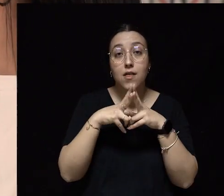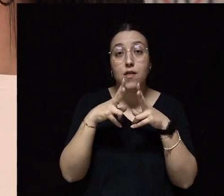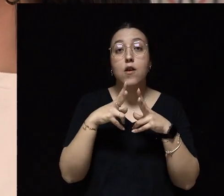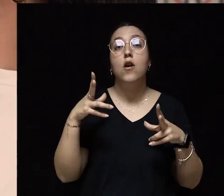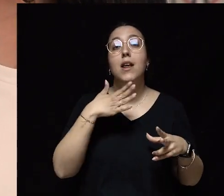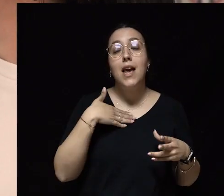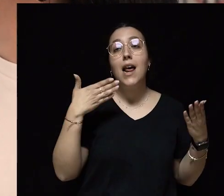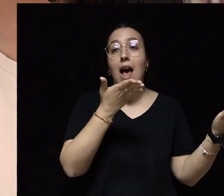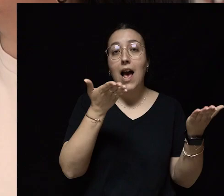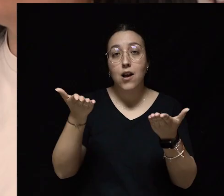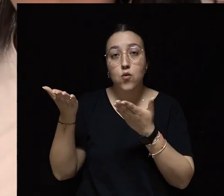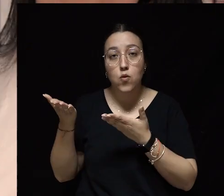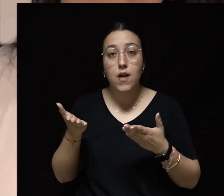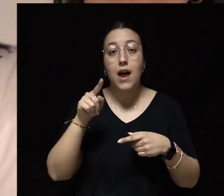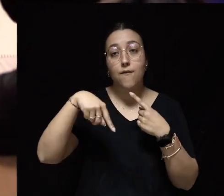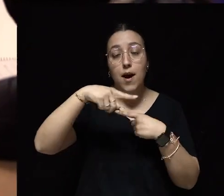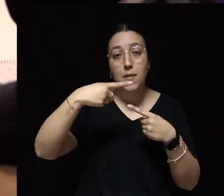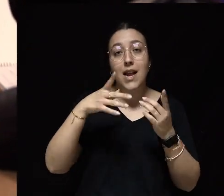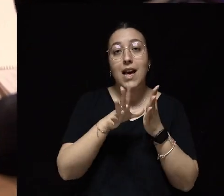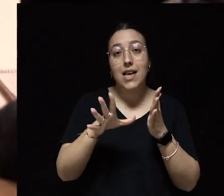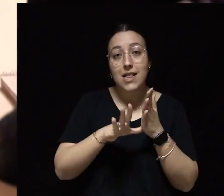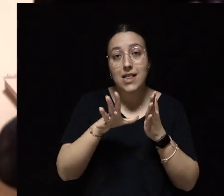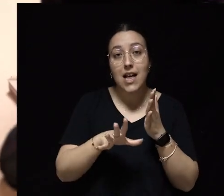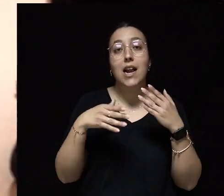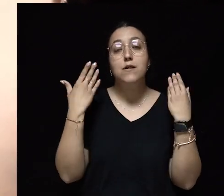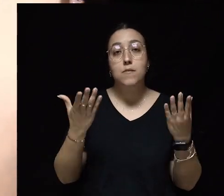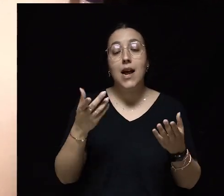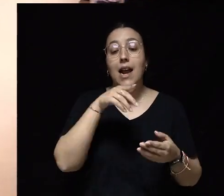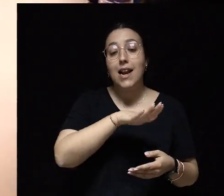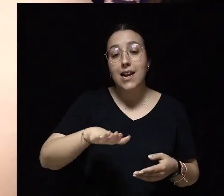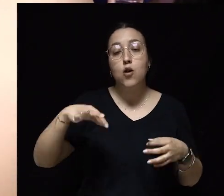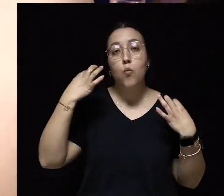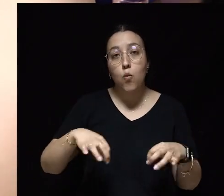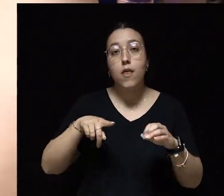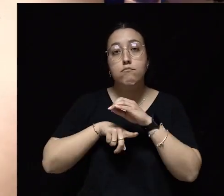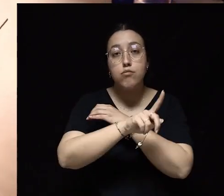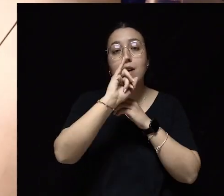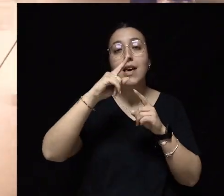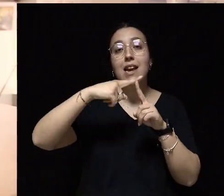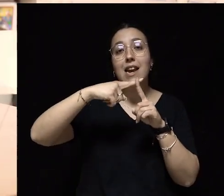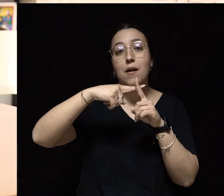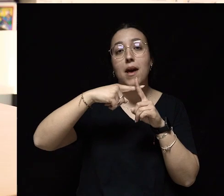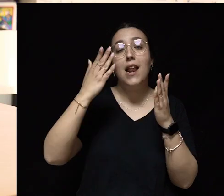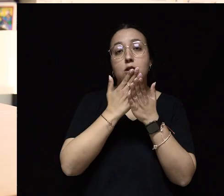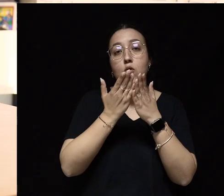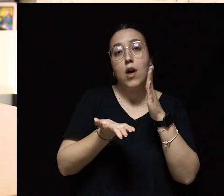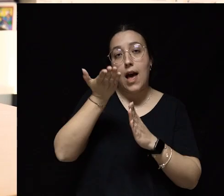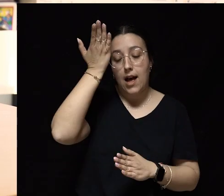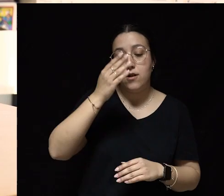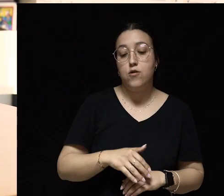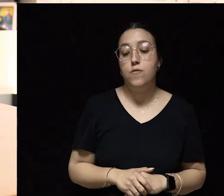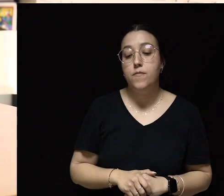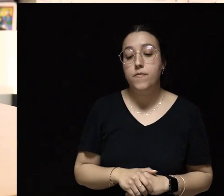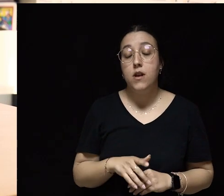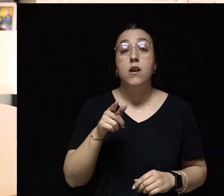valoración del estado de la cuestión educativa es muy similar, aunque con matices diferentes. Pues